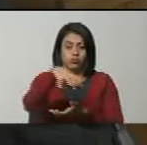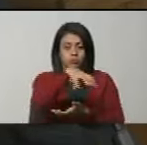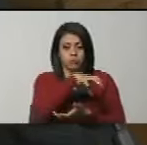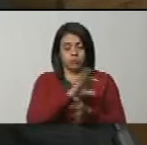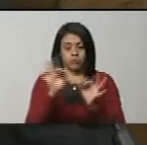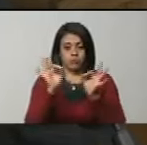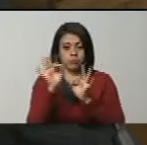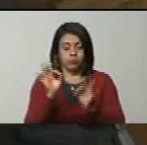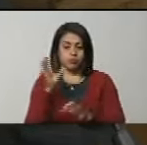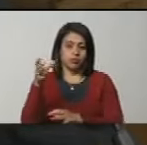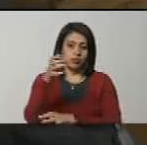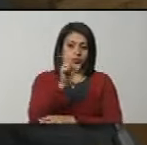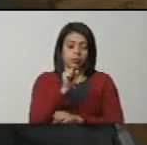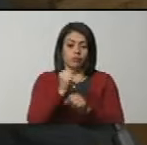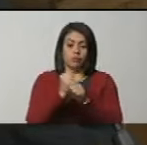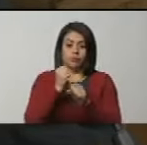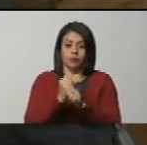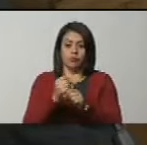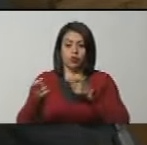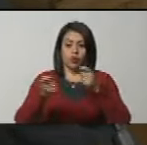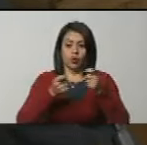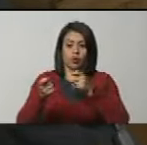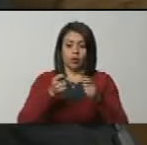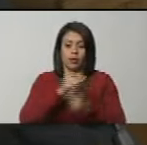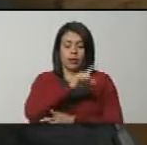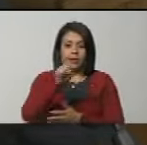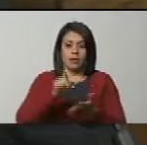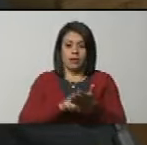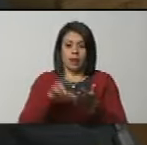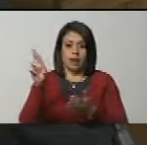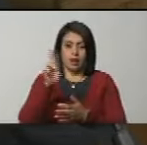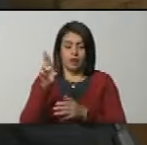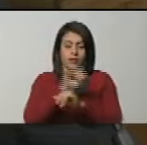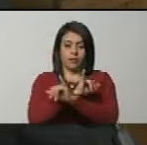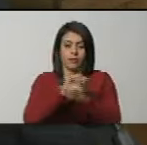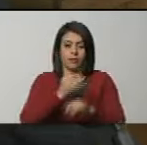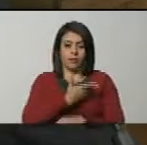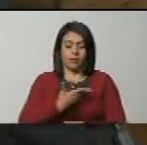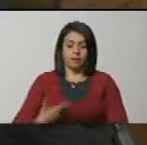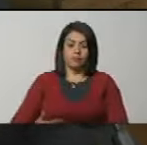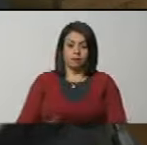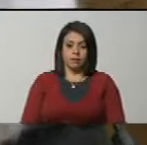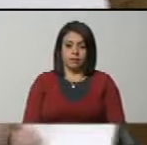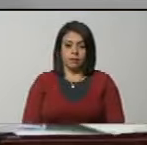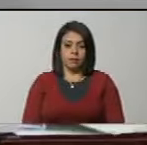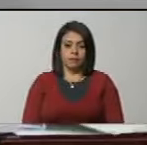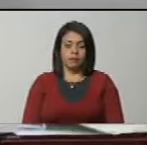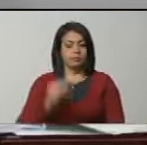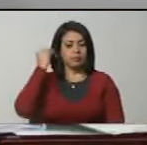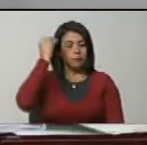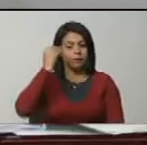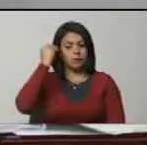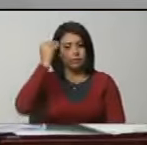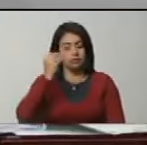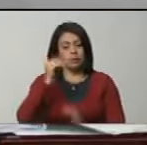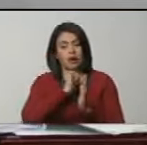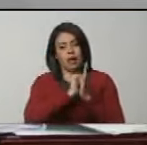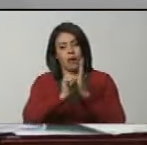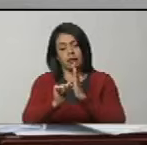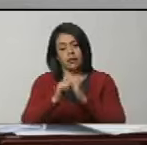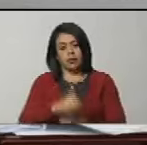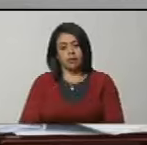menoscabo del alcance de las funciones de la Contraloría General de la República. Es todo, ciudadano presidente. En consideración, el artículo.